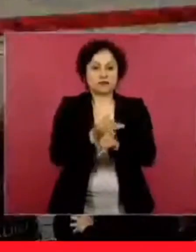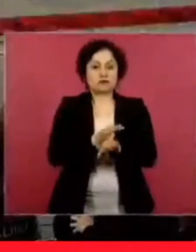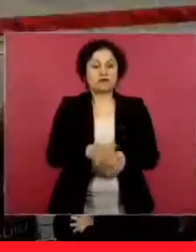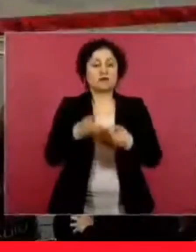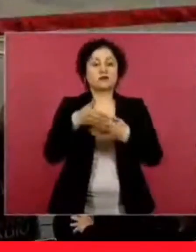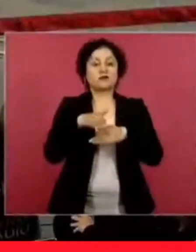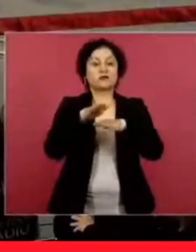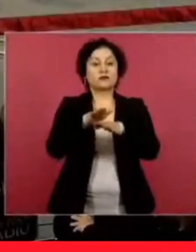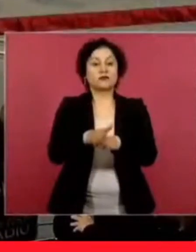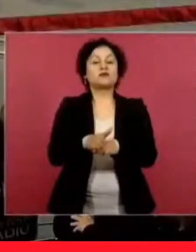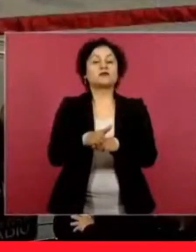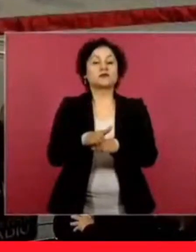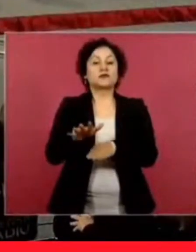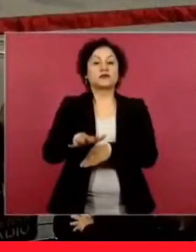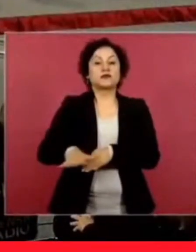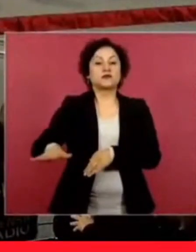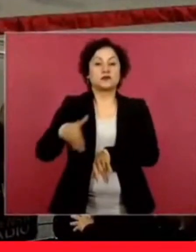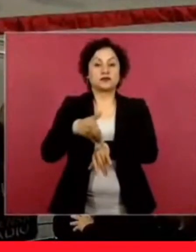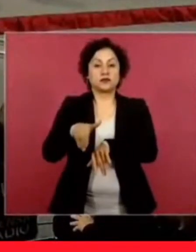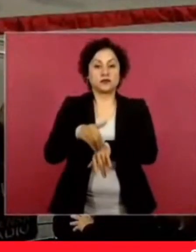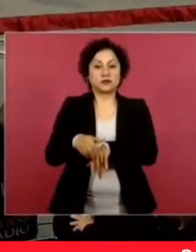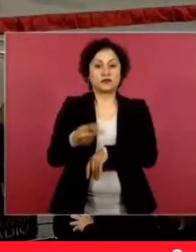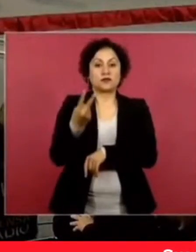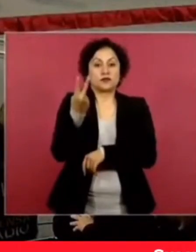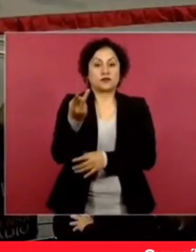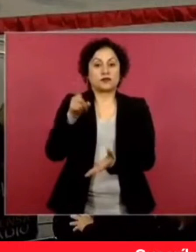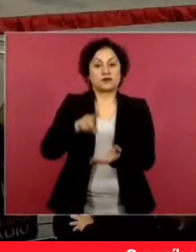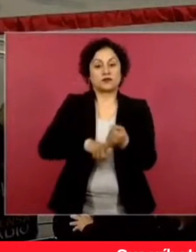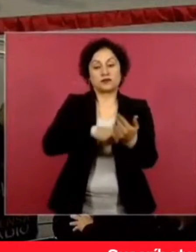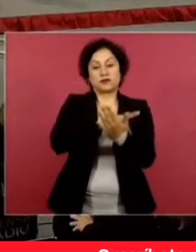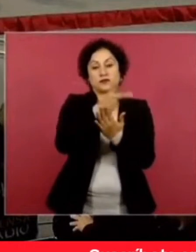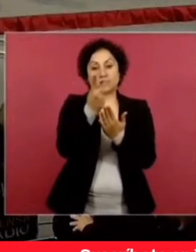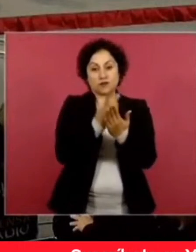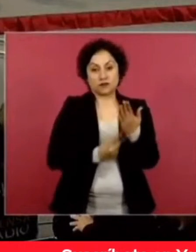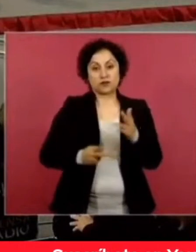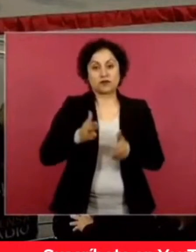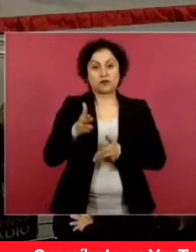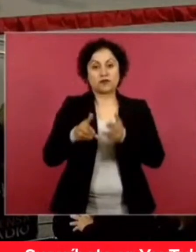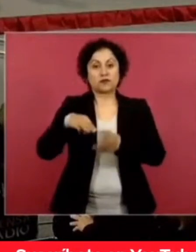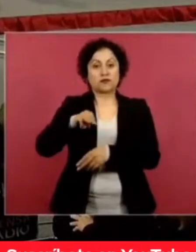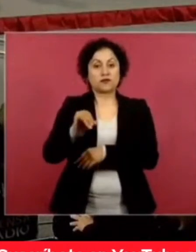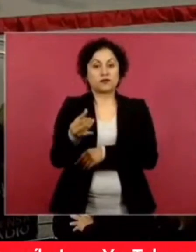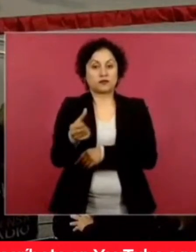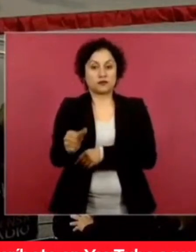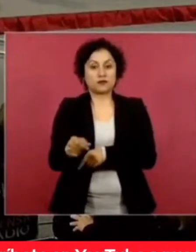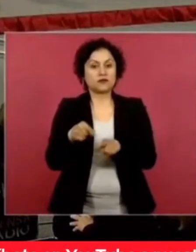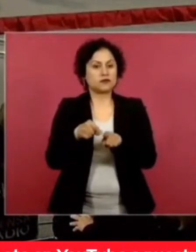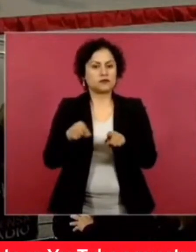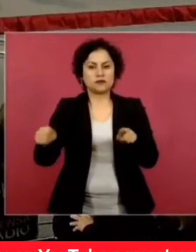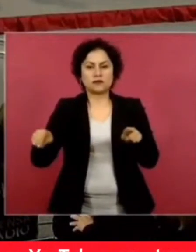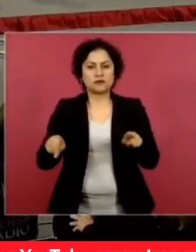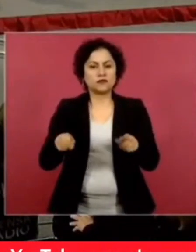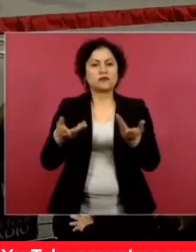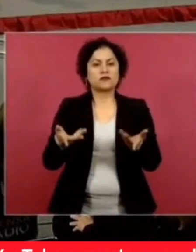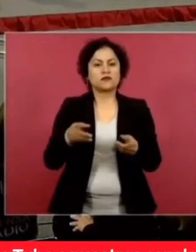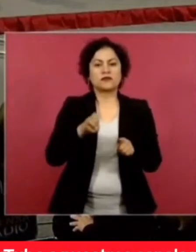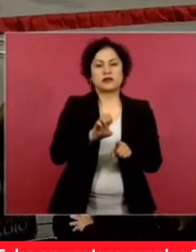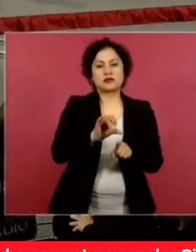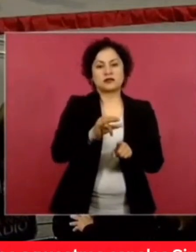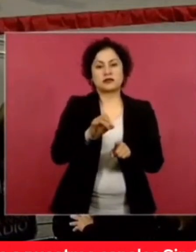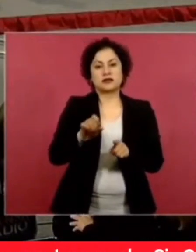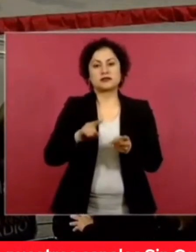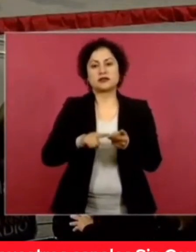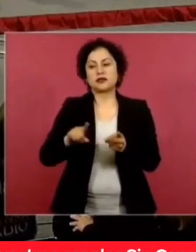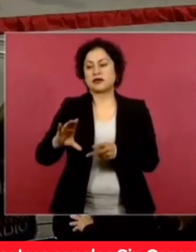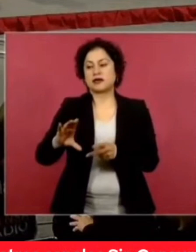tramo dos nos corresponde del proyecto integral Tren Maya que corre específicamente de de Escárcega a